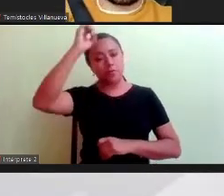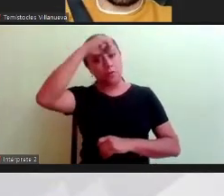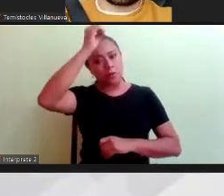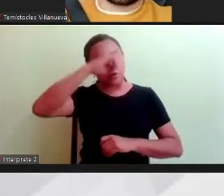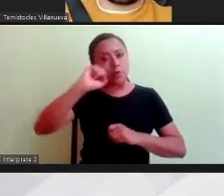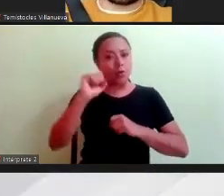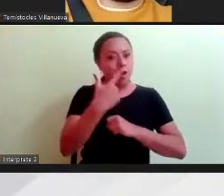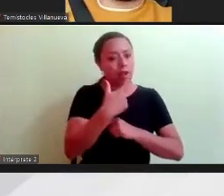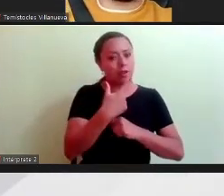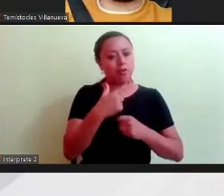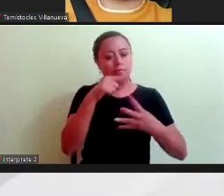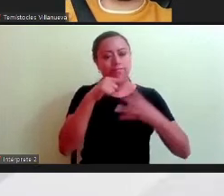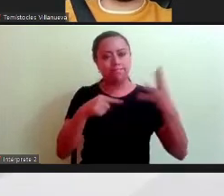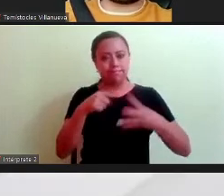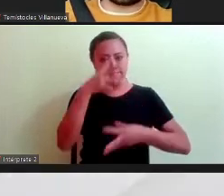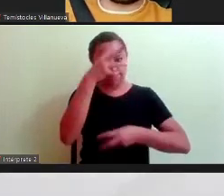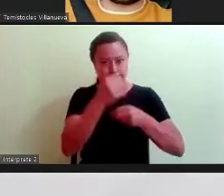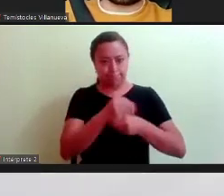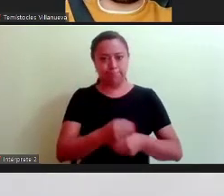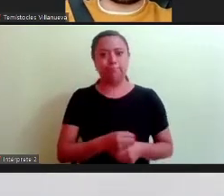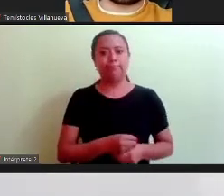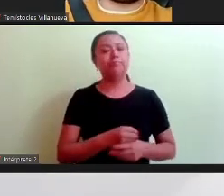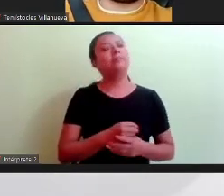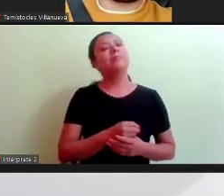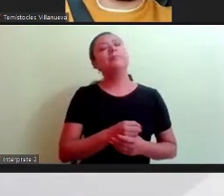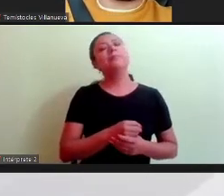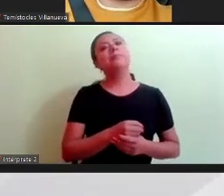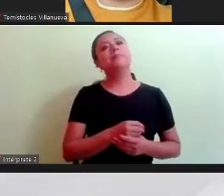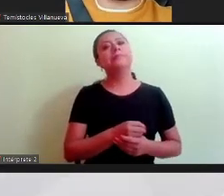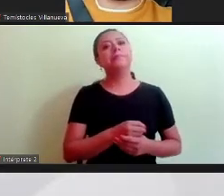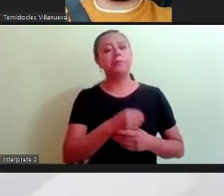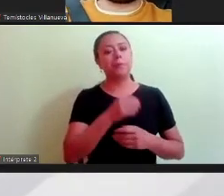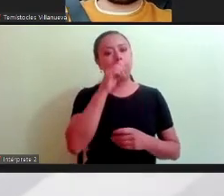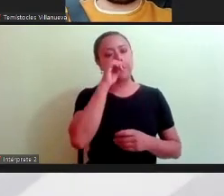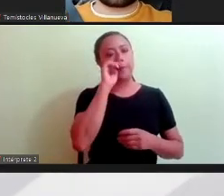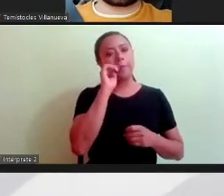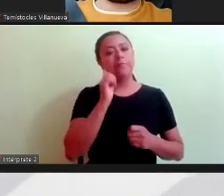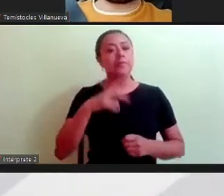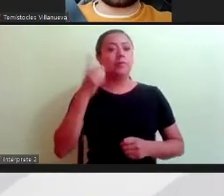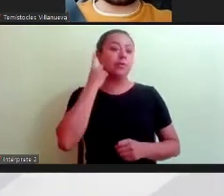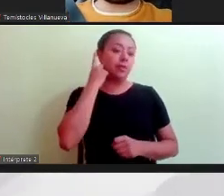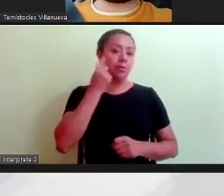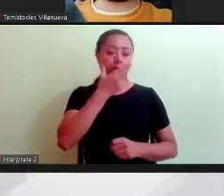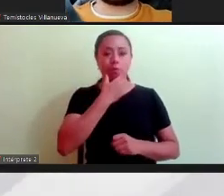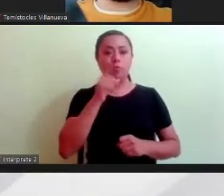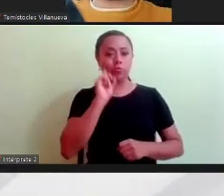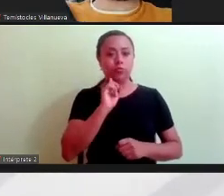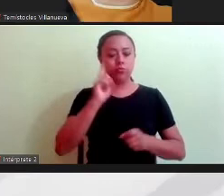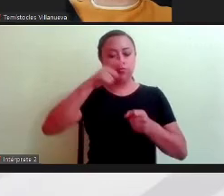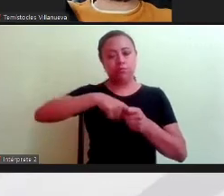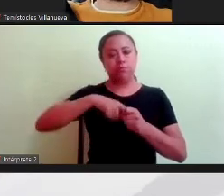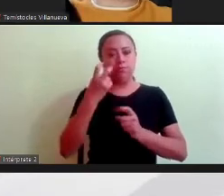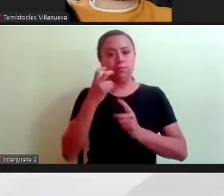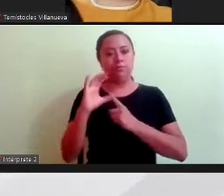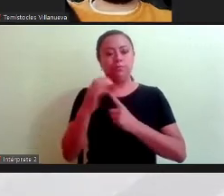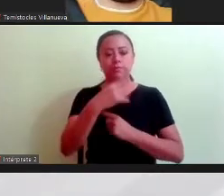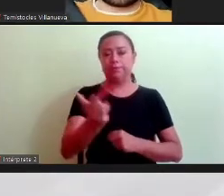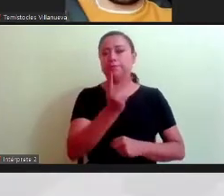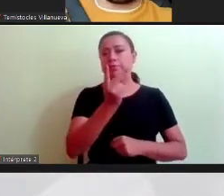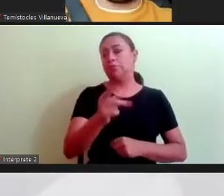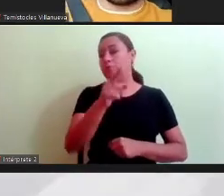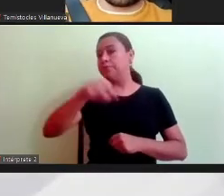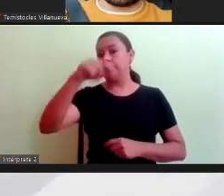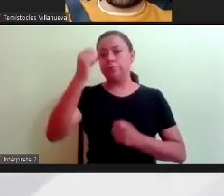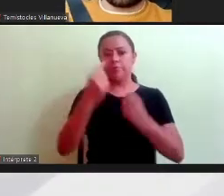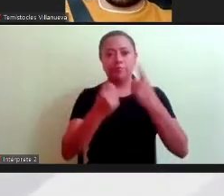respecto a su contenido. Por instrucciones de la presidencia, se consulta a las diputadas y diputados integrantes si tienen algún comentario sobre el